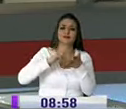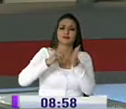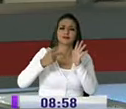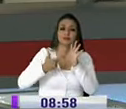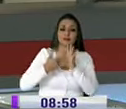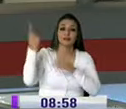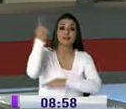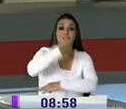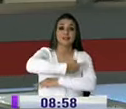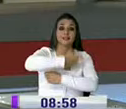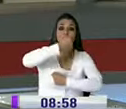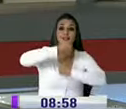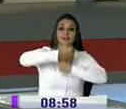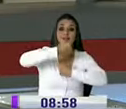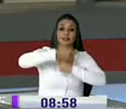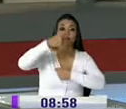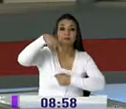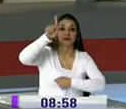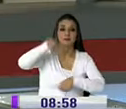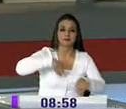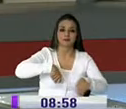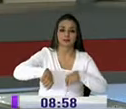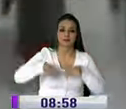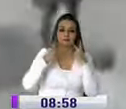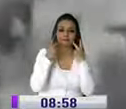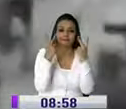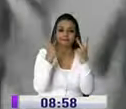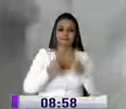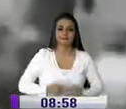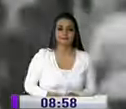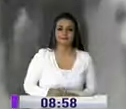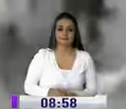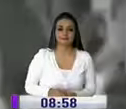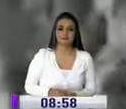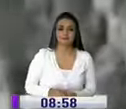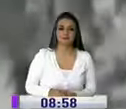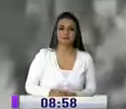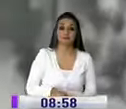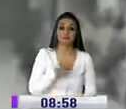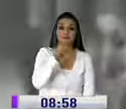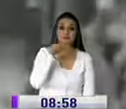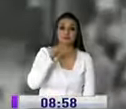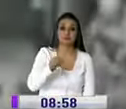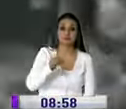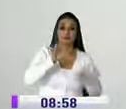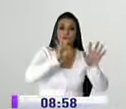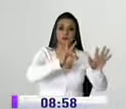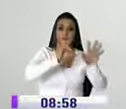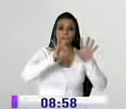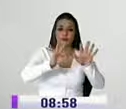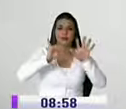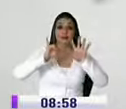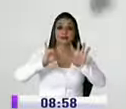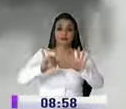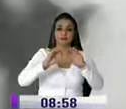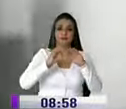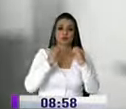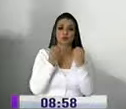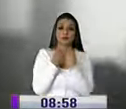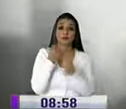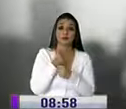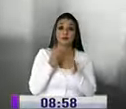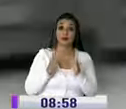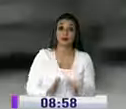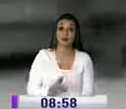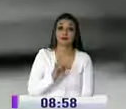de este 1 de mayo. Veamos. Era 1886 cuando las organizaciones de trabajadores